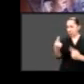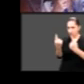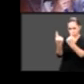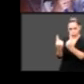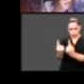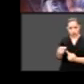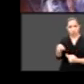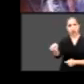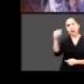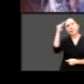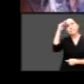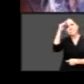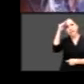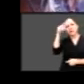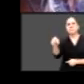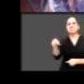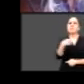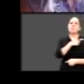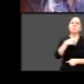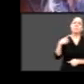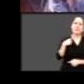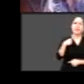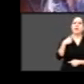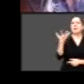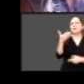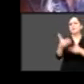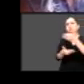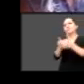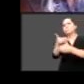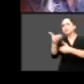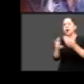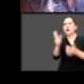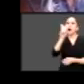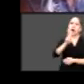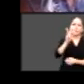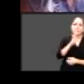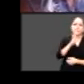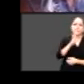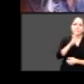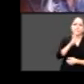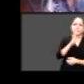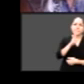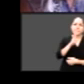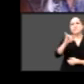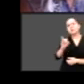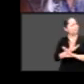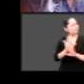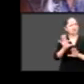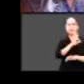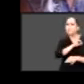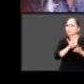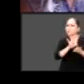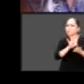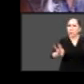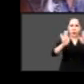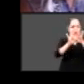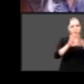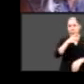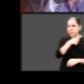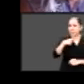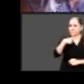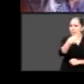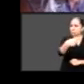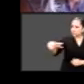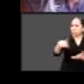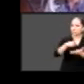estos vaivenes ¿no? sino tener la posibilidad de garantizar todos sus derechos todo el tiempo